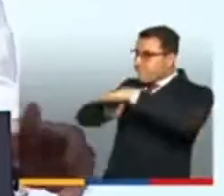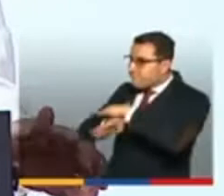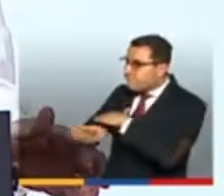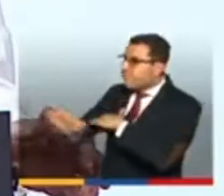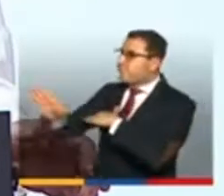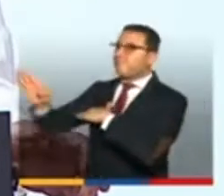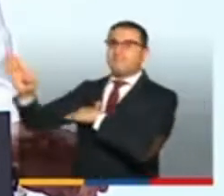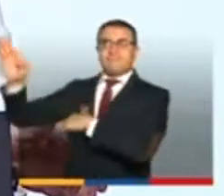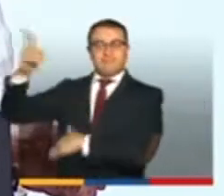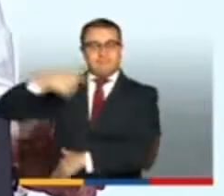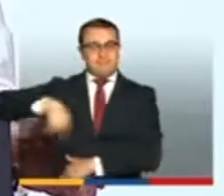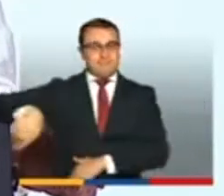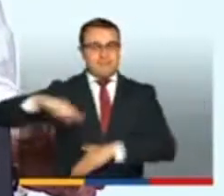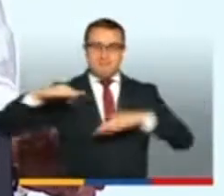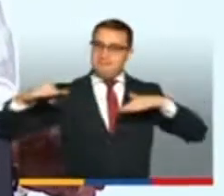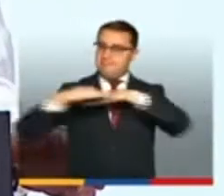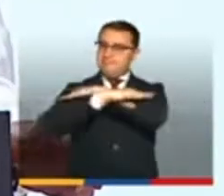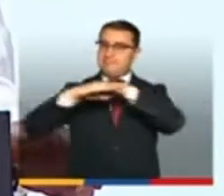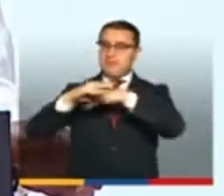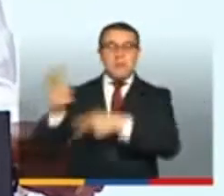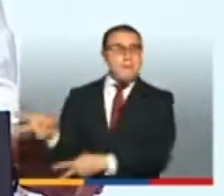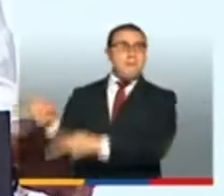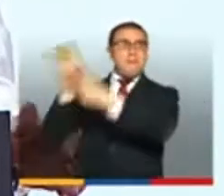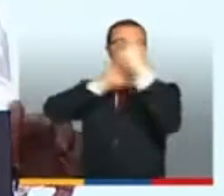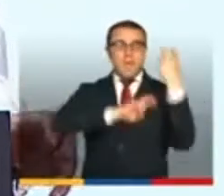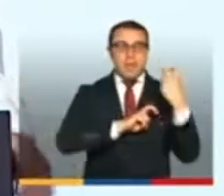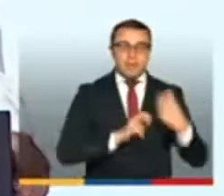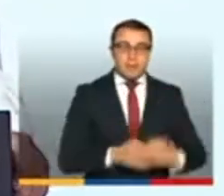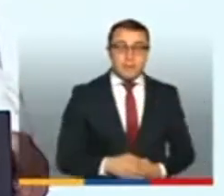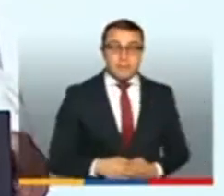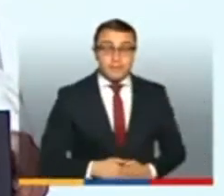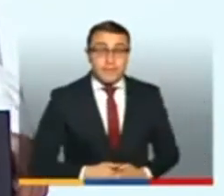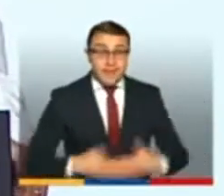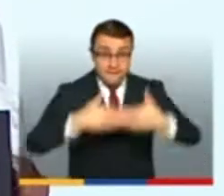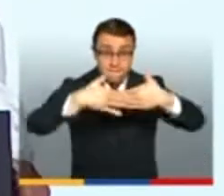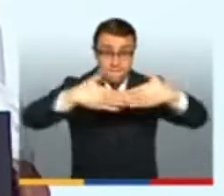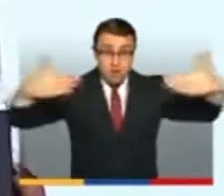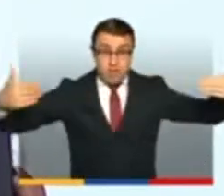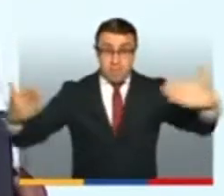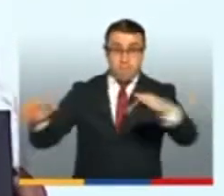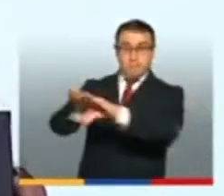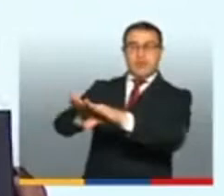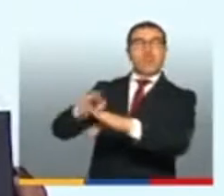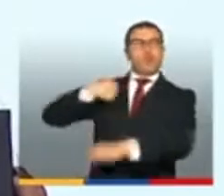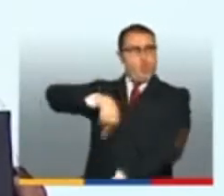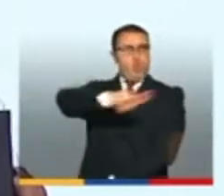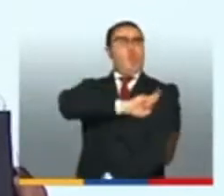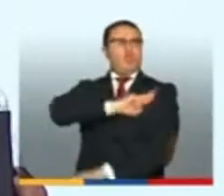nosotros abrimos la frontera ojo